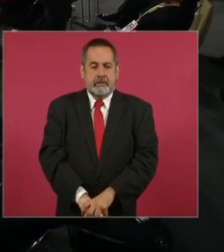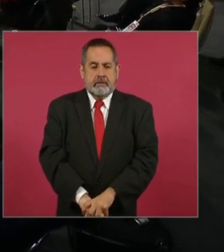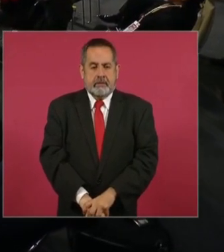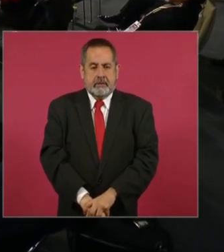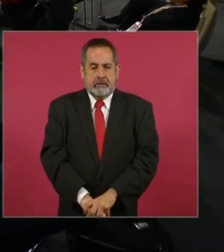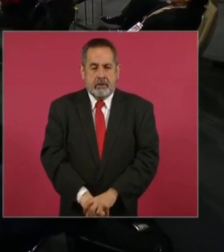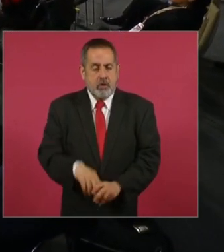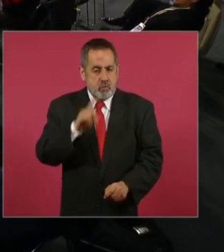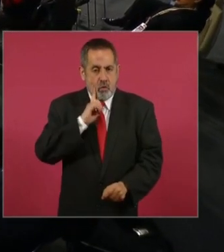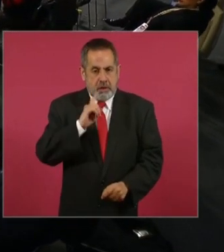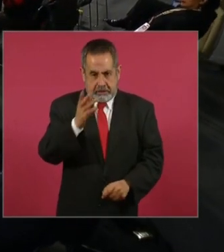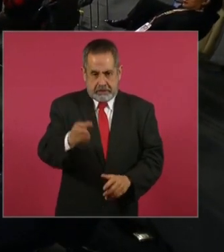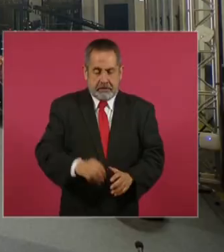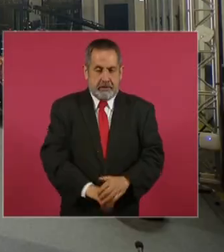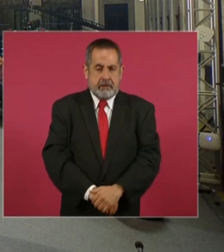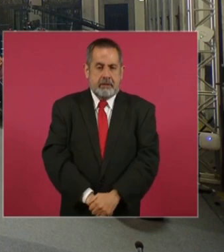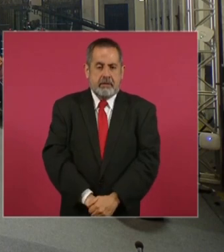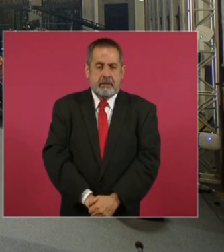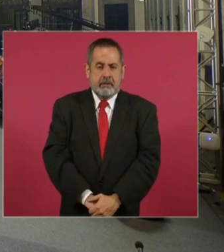Las mujeres.